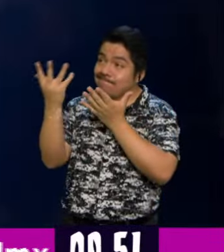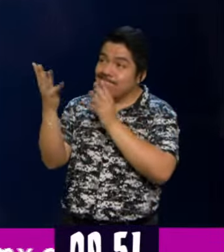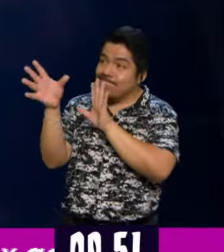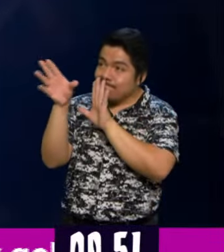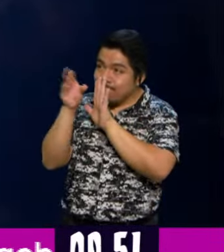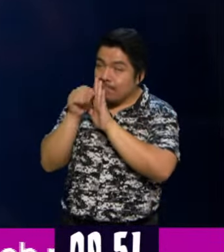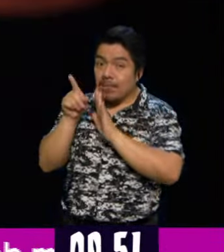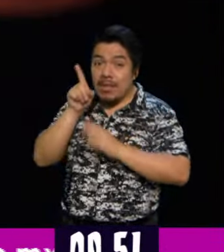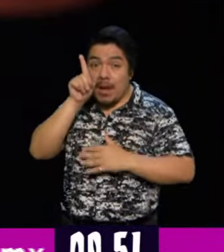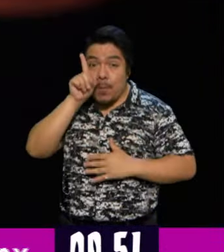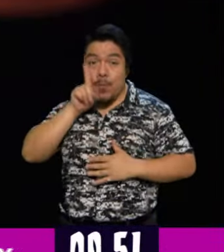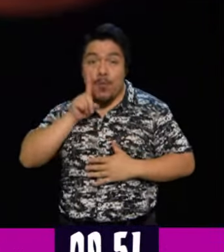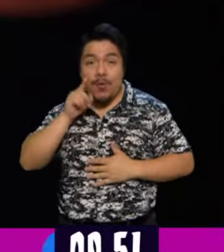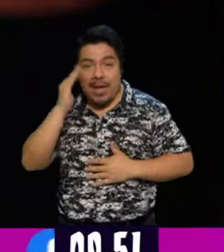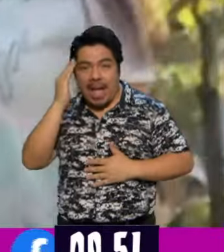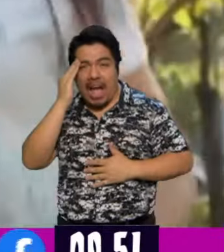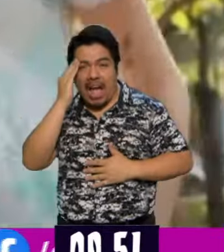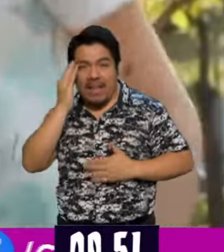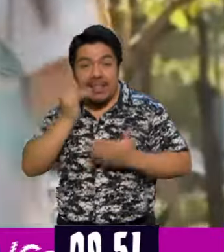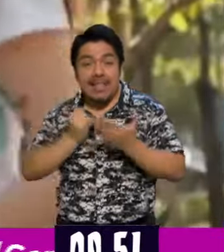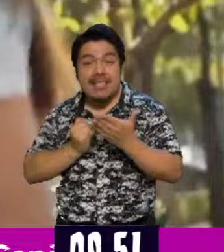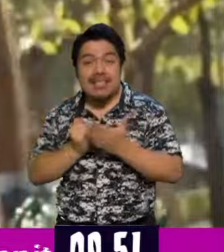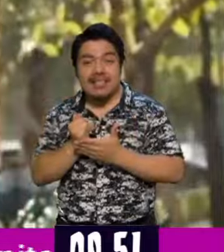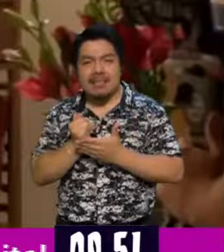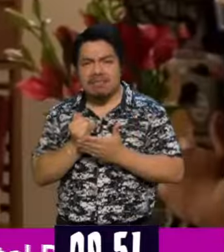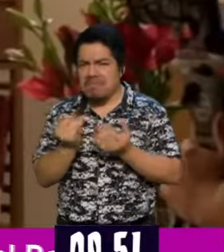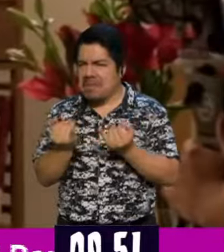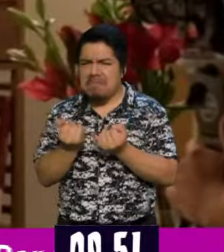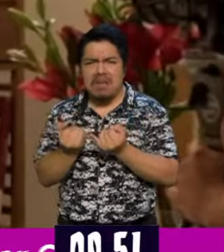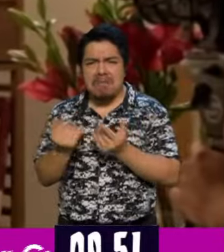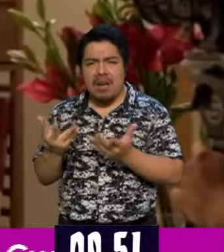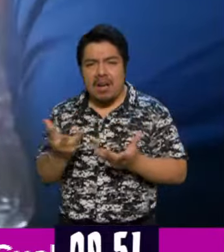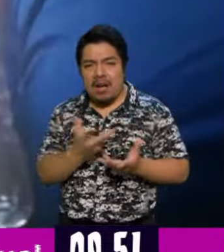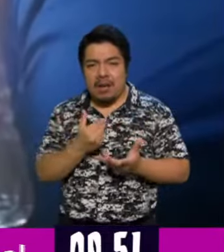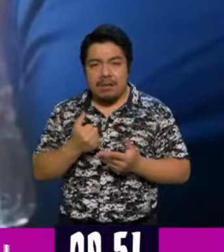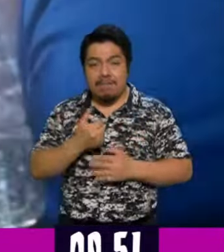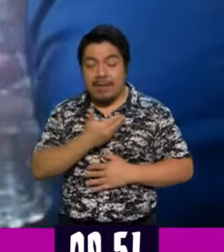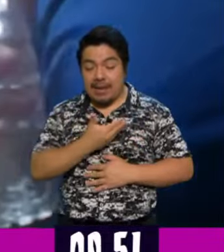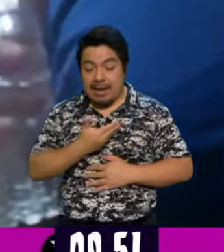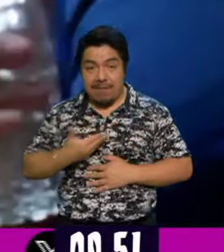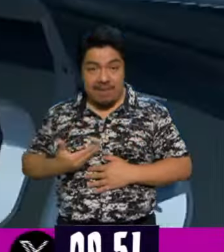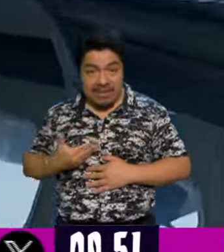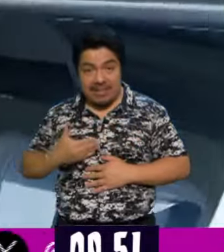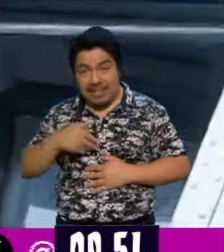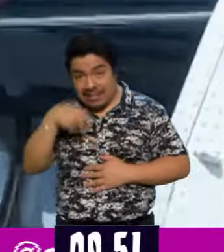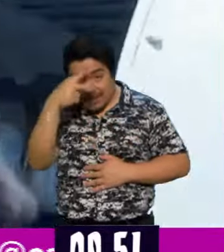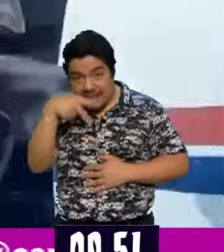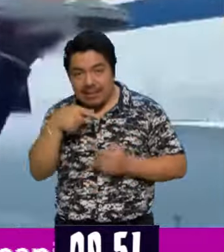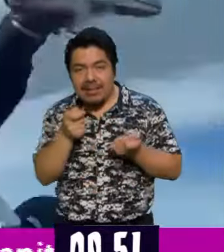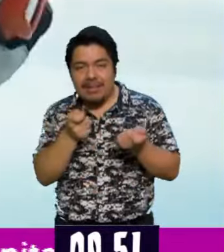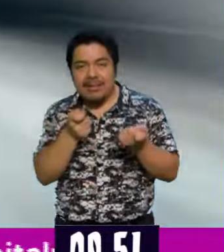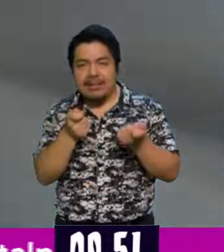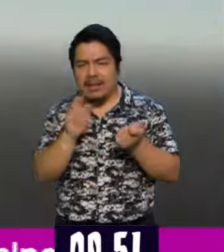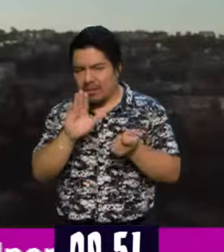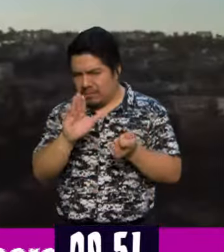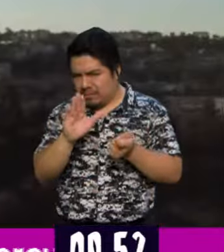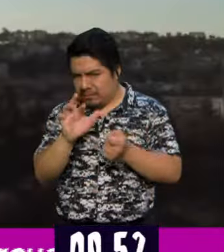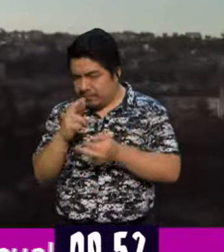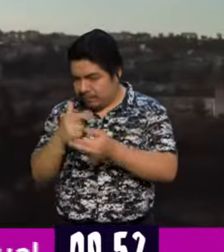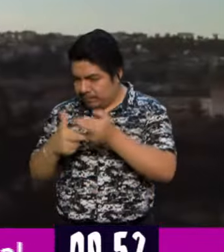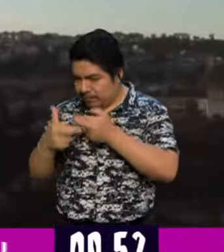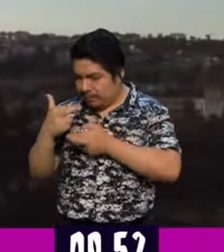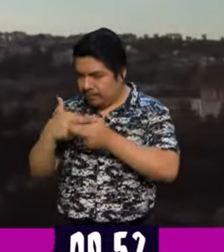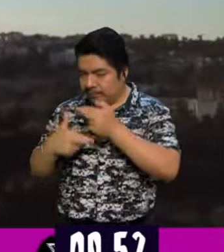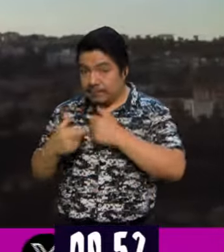las decisiones. Una mujer, como ellas, al mando del Estado. Tan solo recapitulemos algo. De